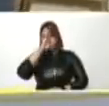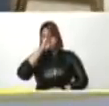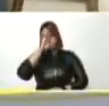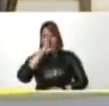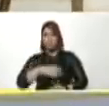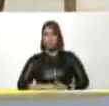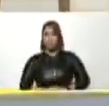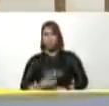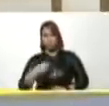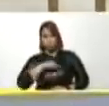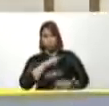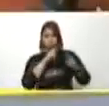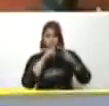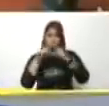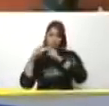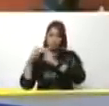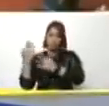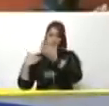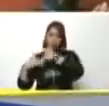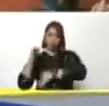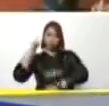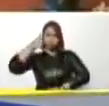que conocemos de muchos años.